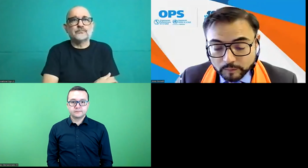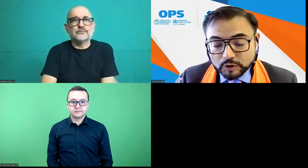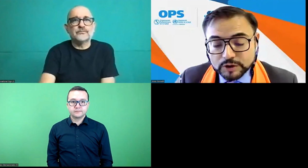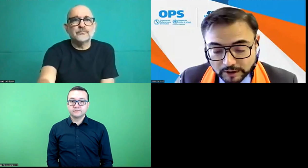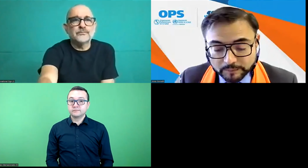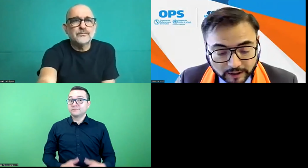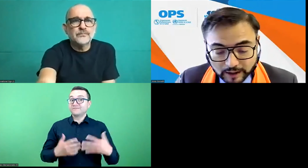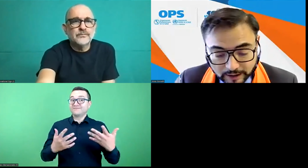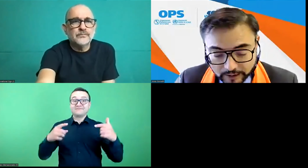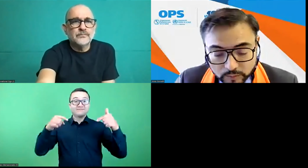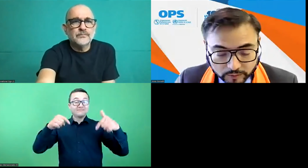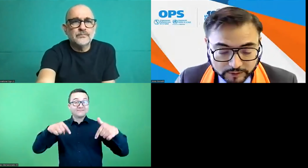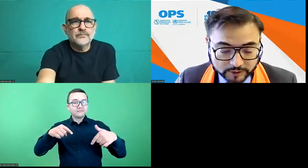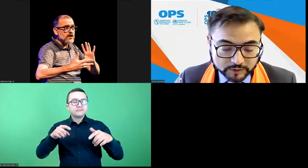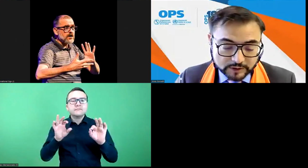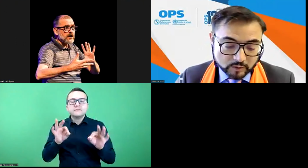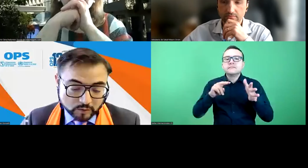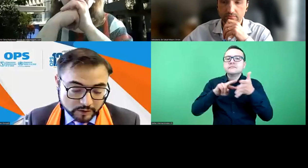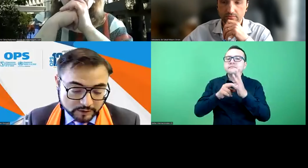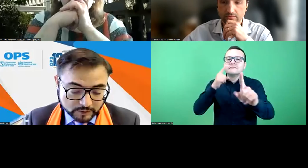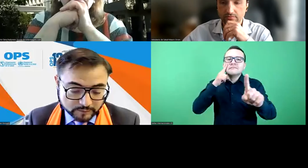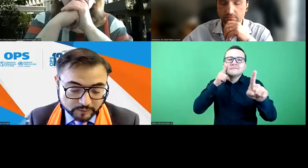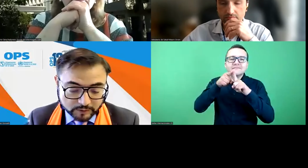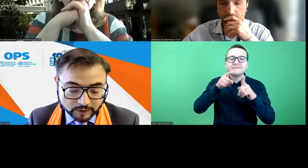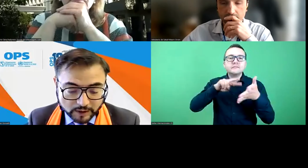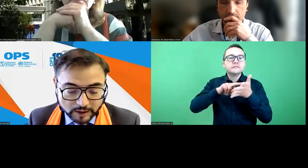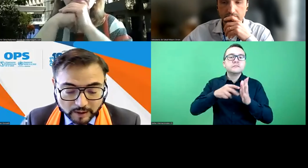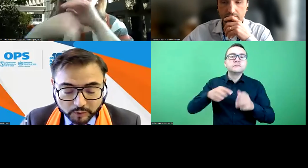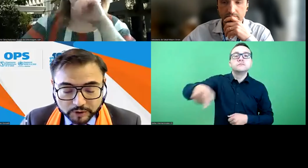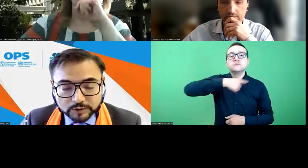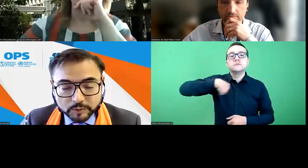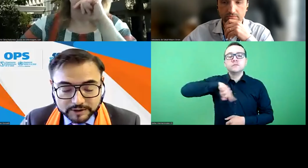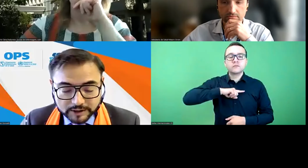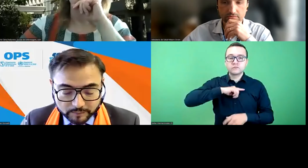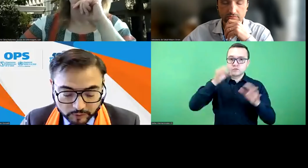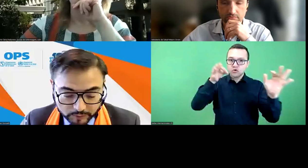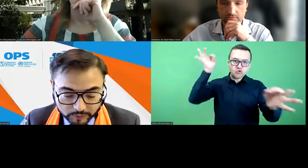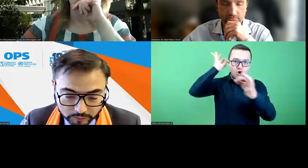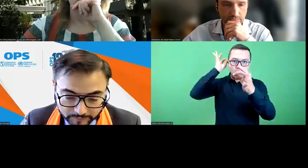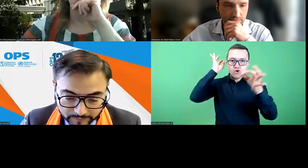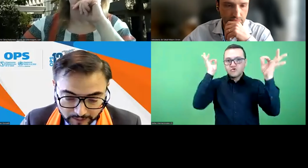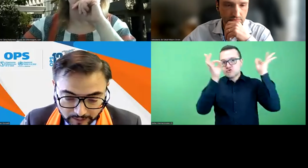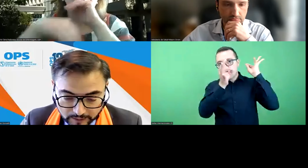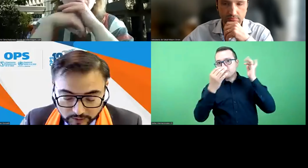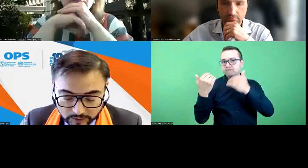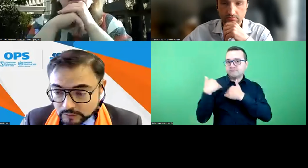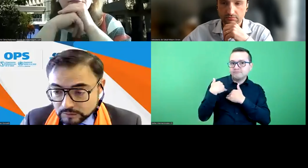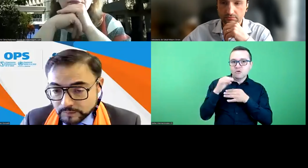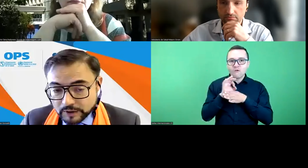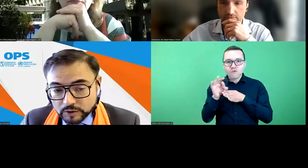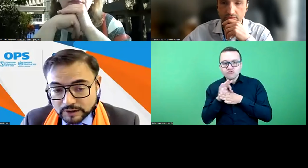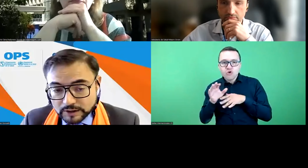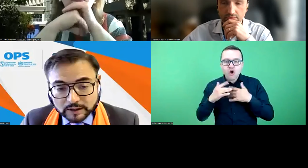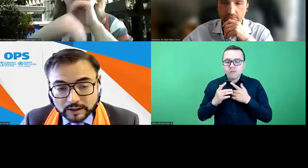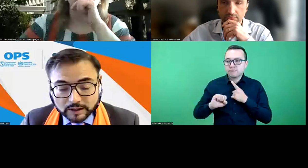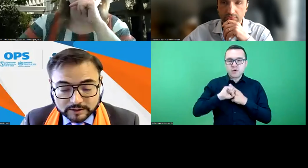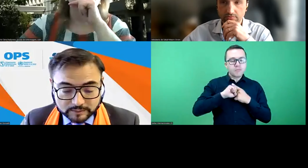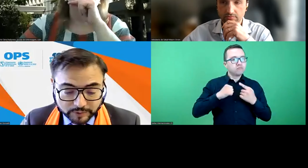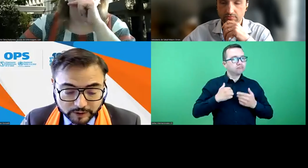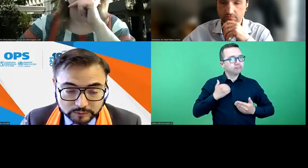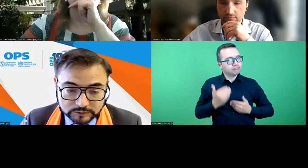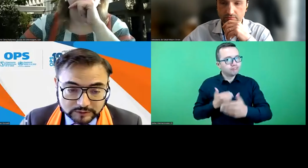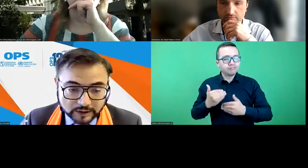el cómo nos interpela a cada uno desde nuestro rol, desde nuestra función, el poder contribuir a este cambio de cultura. Son numerosas